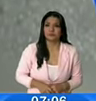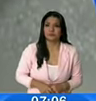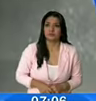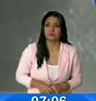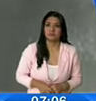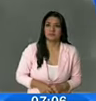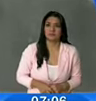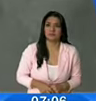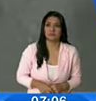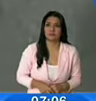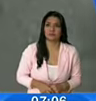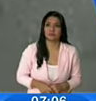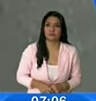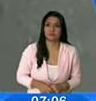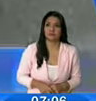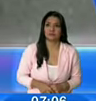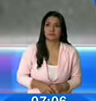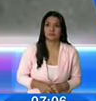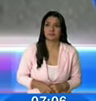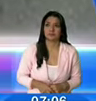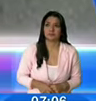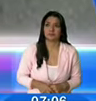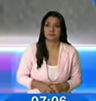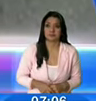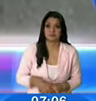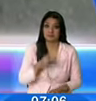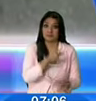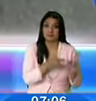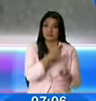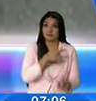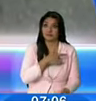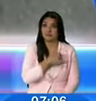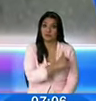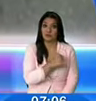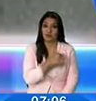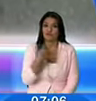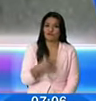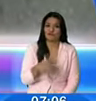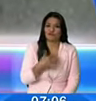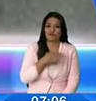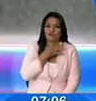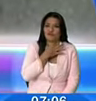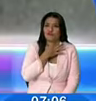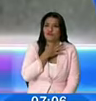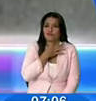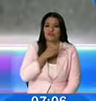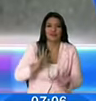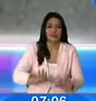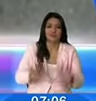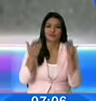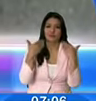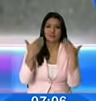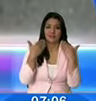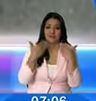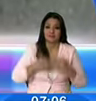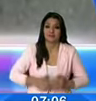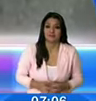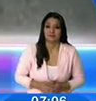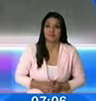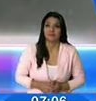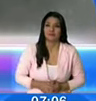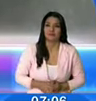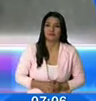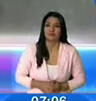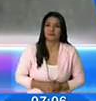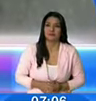Quienes han vivido estos terribles momentos son testigos y parte del termómetro delictivo de Guayaquil.